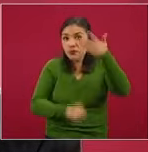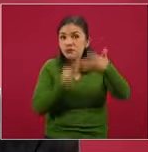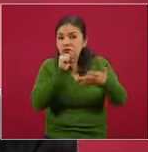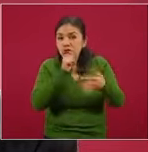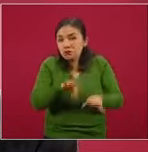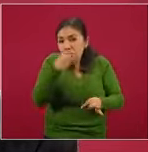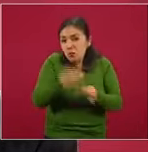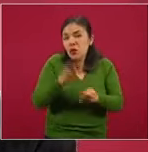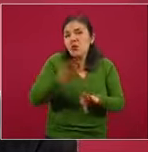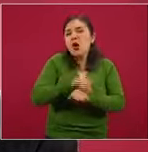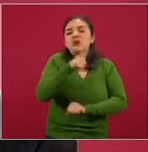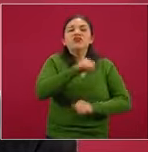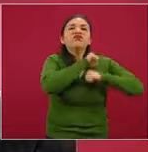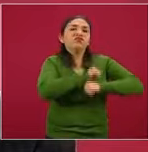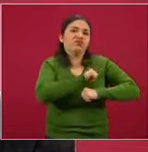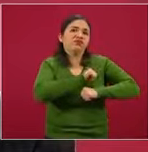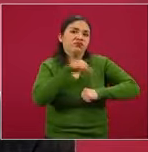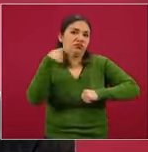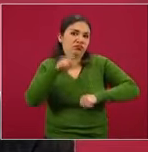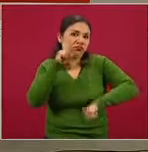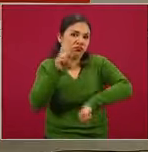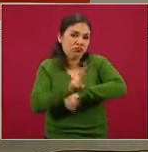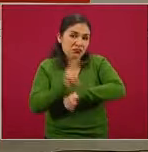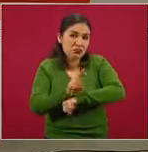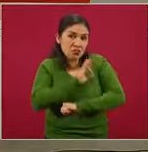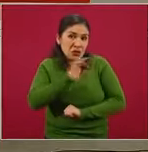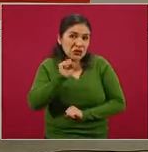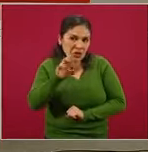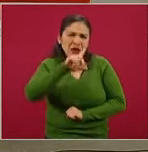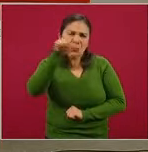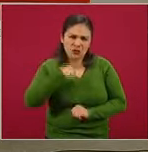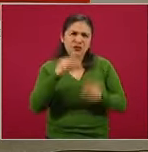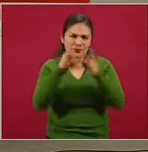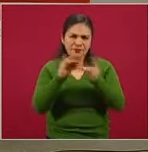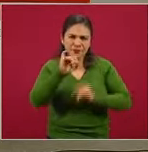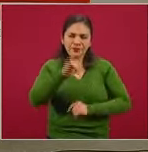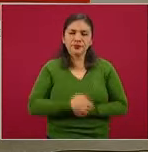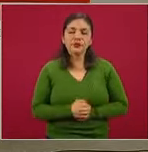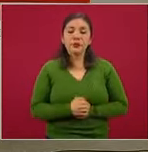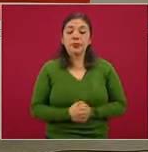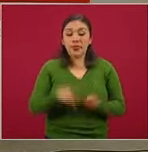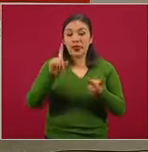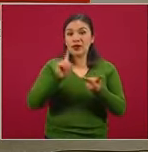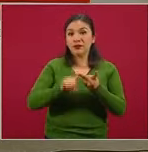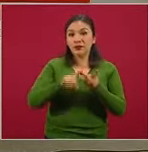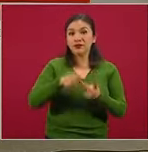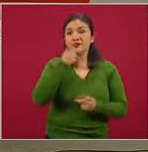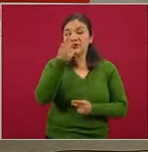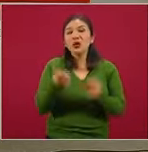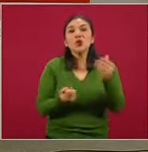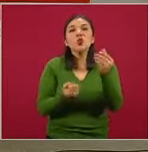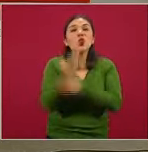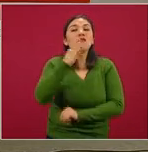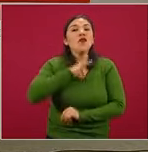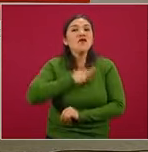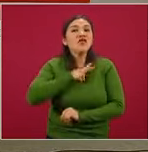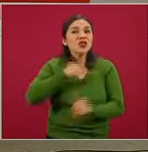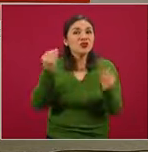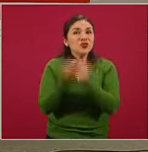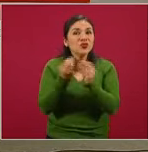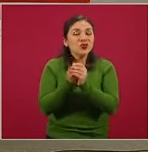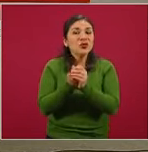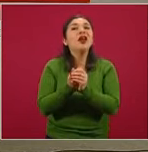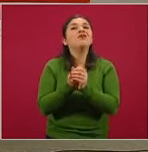porque estén a cargo de este seguimiento. Y lo comentamos. Sobre esta idea de la nueva cepa, es un